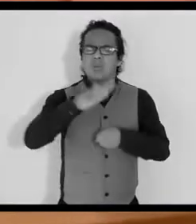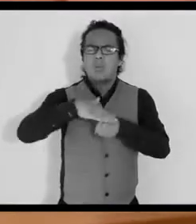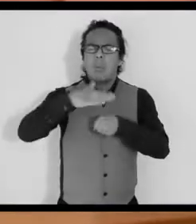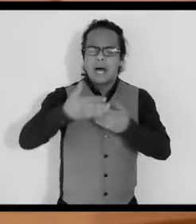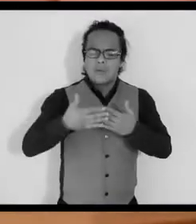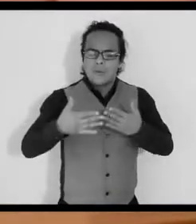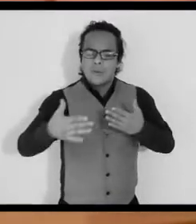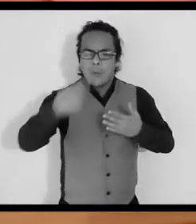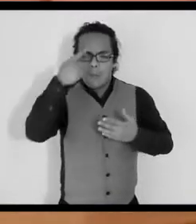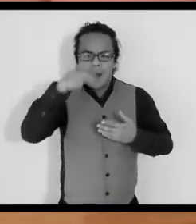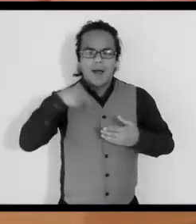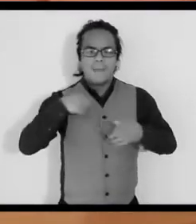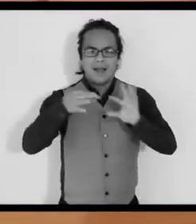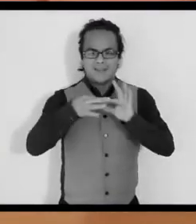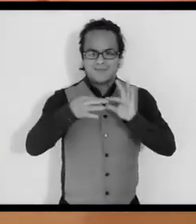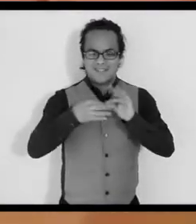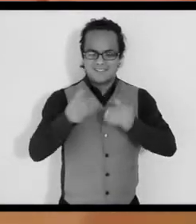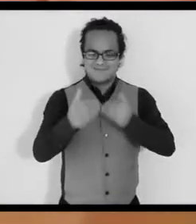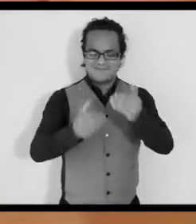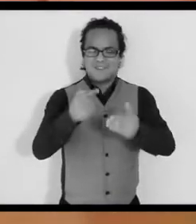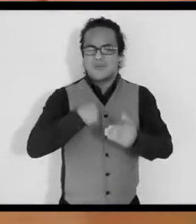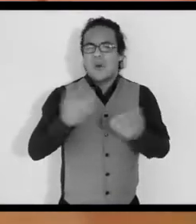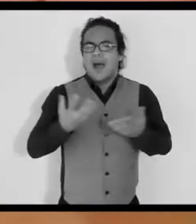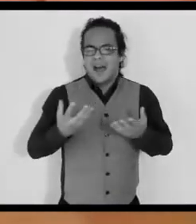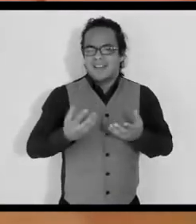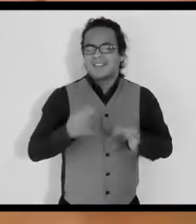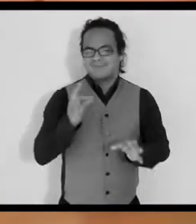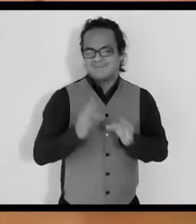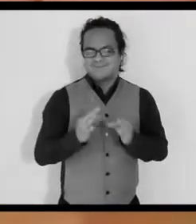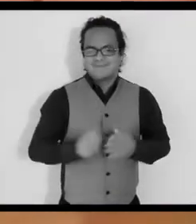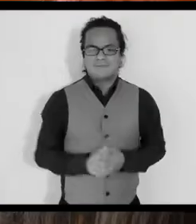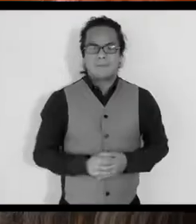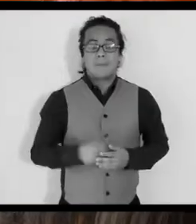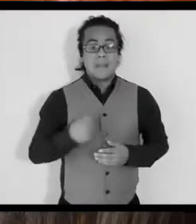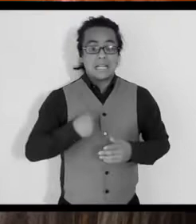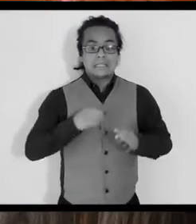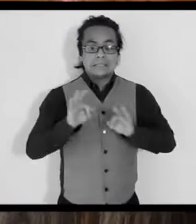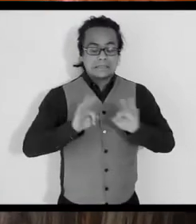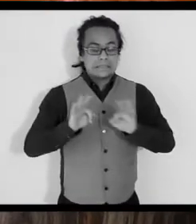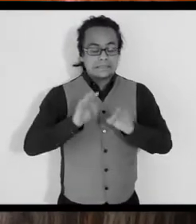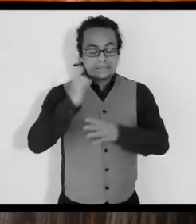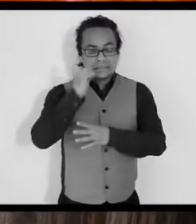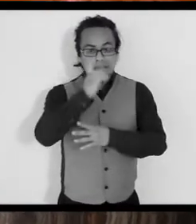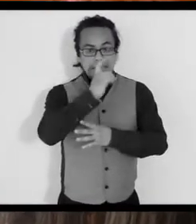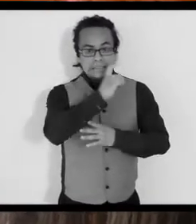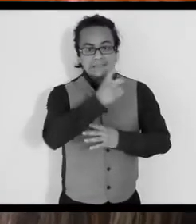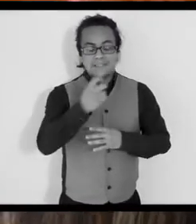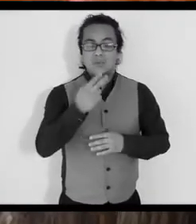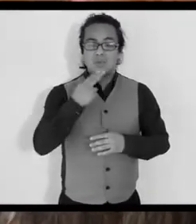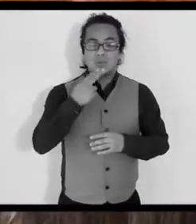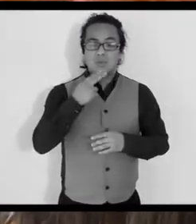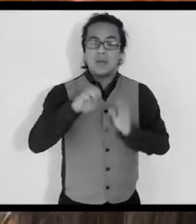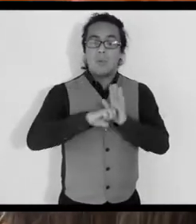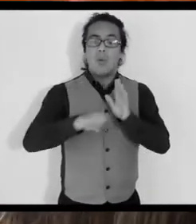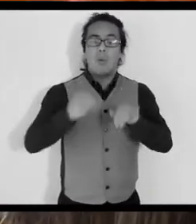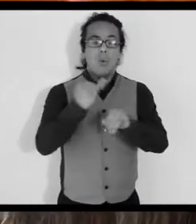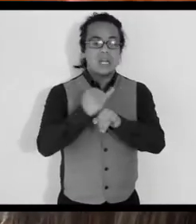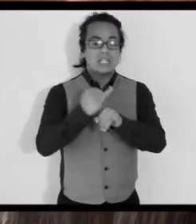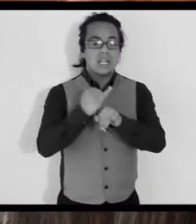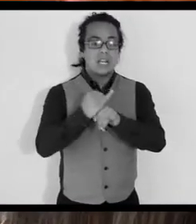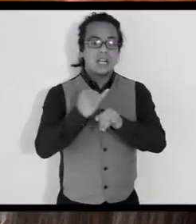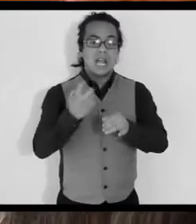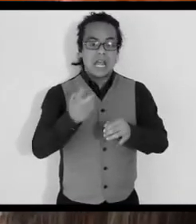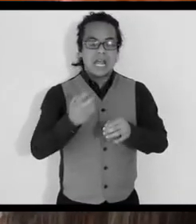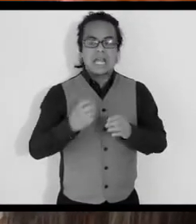quedaba conmigo 5 minutos más para explicarme qué tenía que hacer. Todo mucho trabajo utilizar